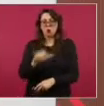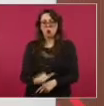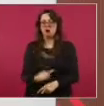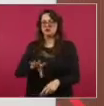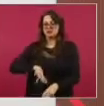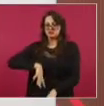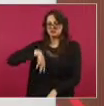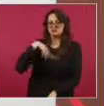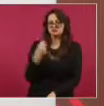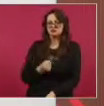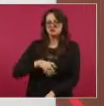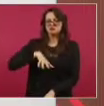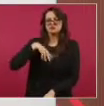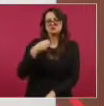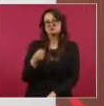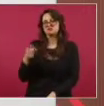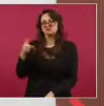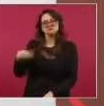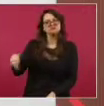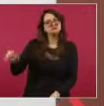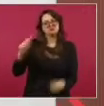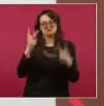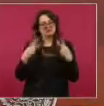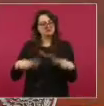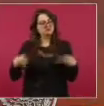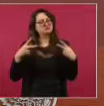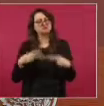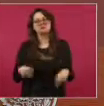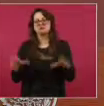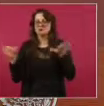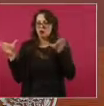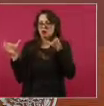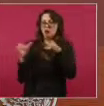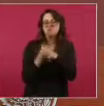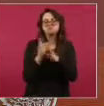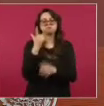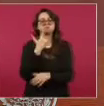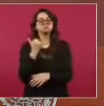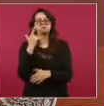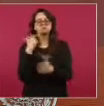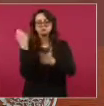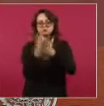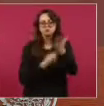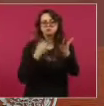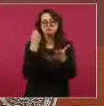se impulsó la lucha por mejores condiciones en el campo y en las ciudades.